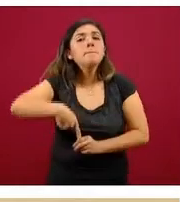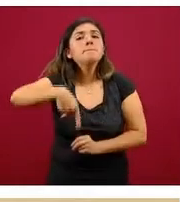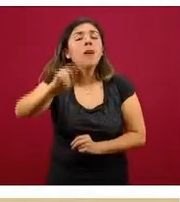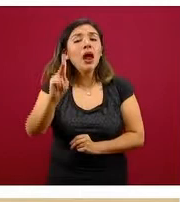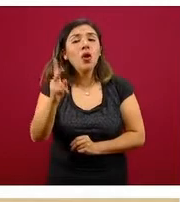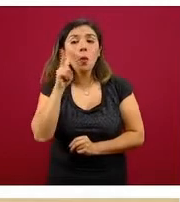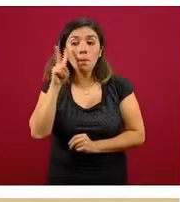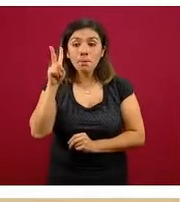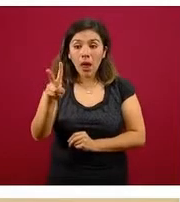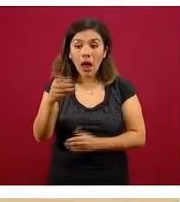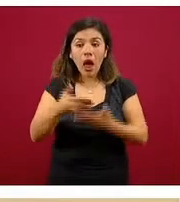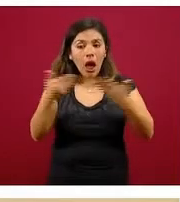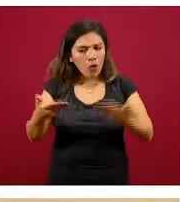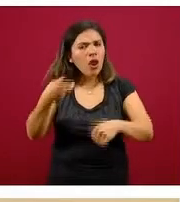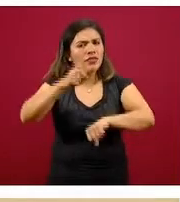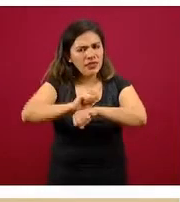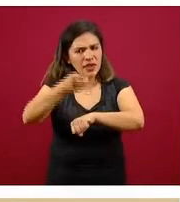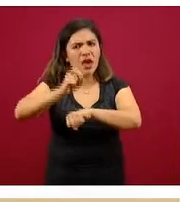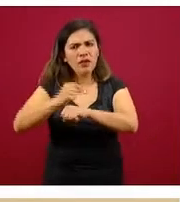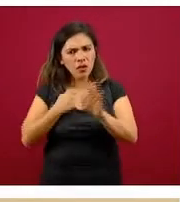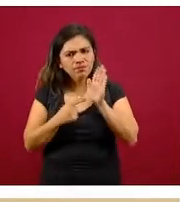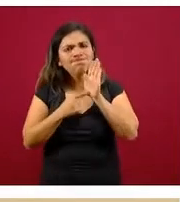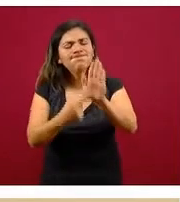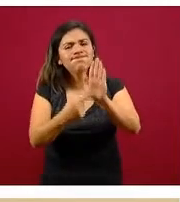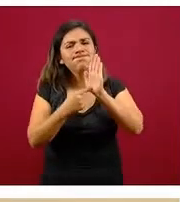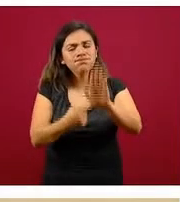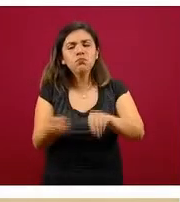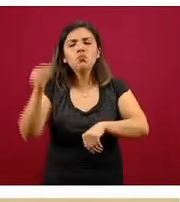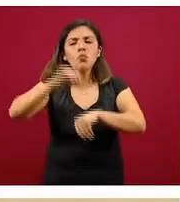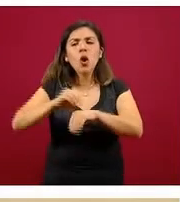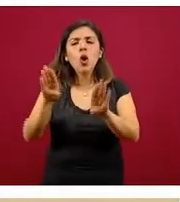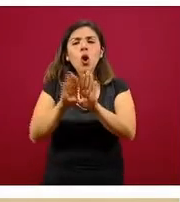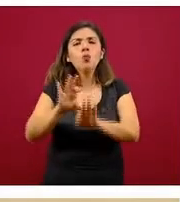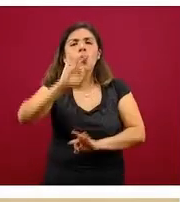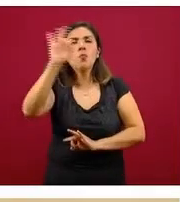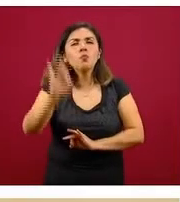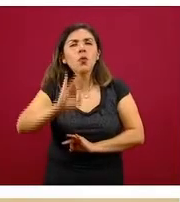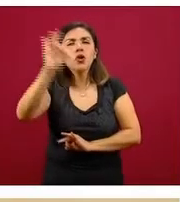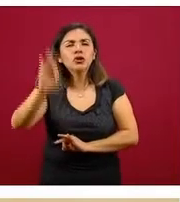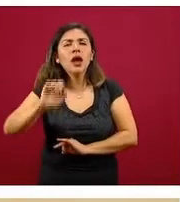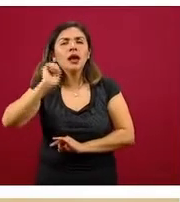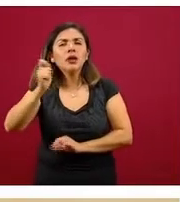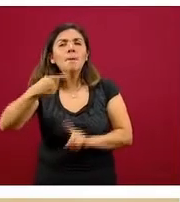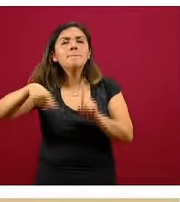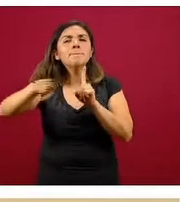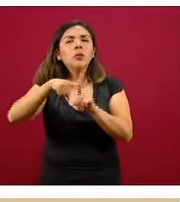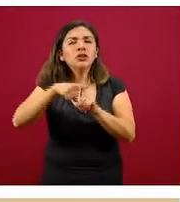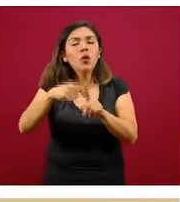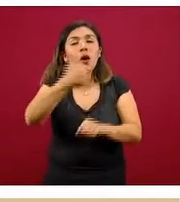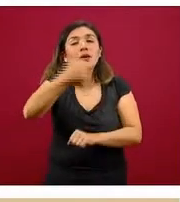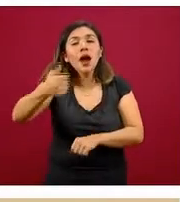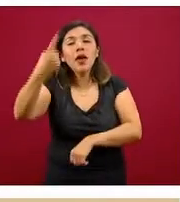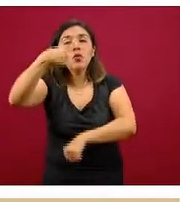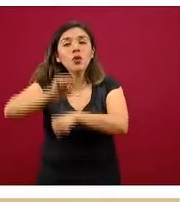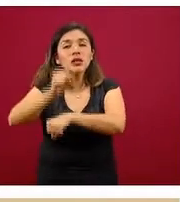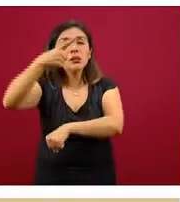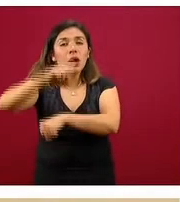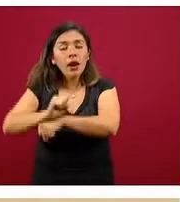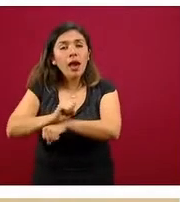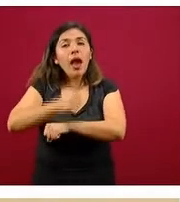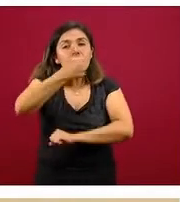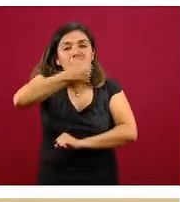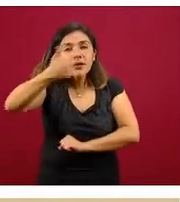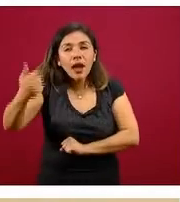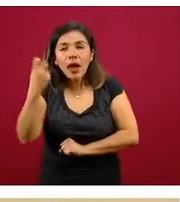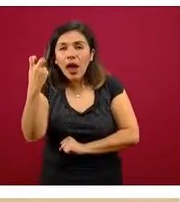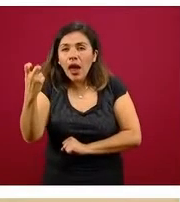cuando, y lo estamos haciendo ya todos los días, aplicamos el porcentaje de positividad por semana para cada